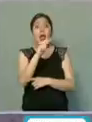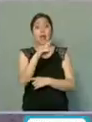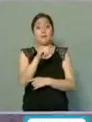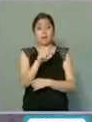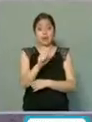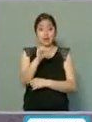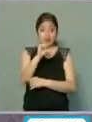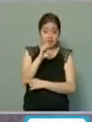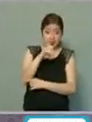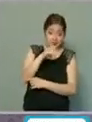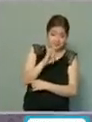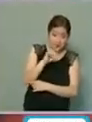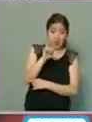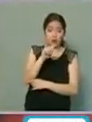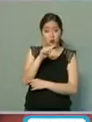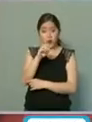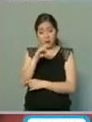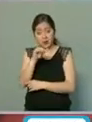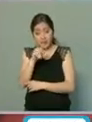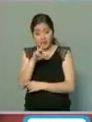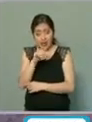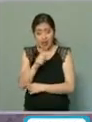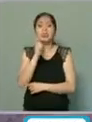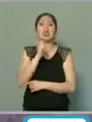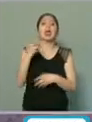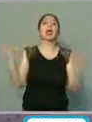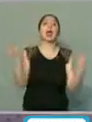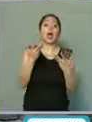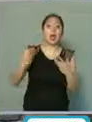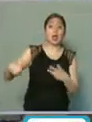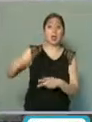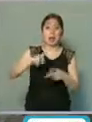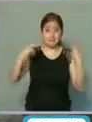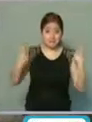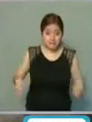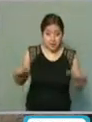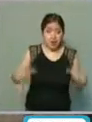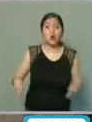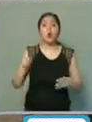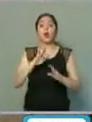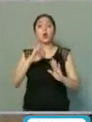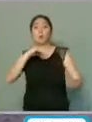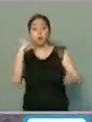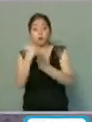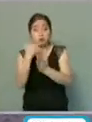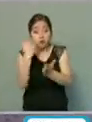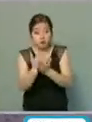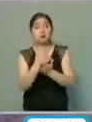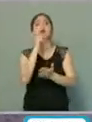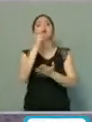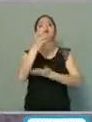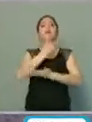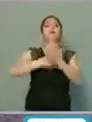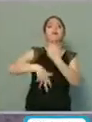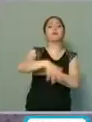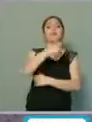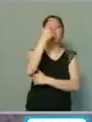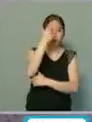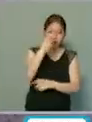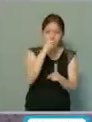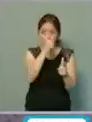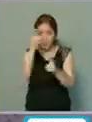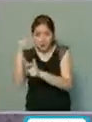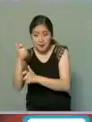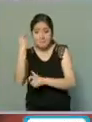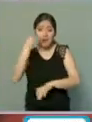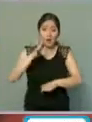lo que han hecho es que las personas, y sobre todo personas con muy pocas restricciones, obtengan este tipo de armas de asalto, de las cuales en la